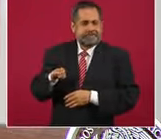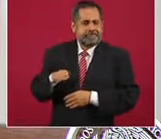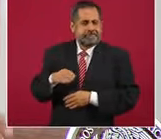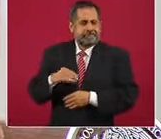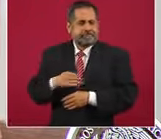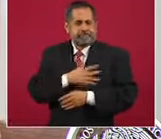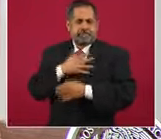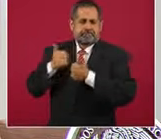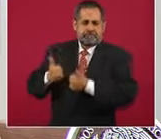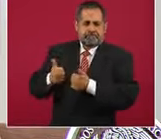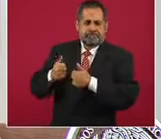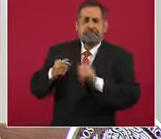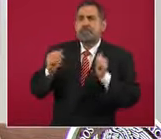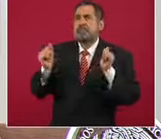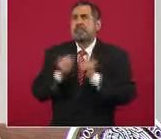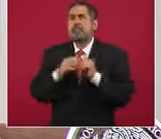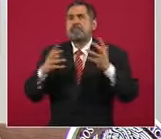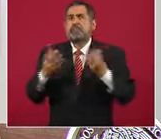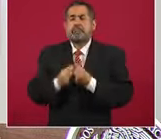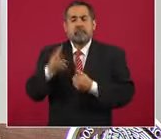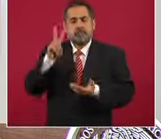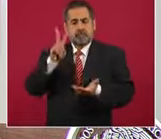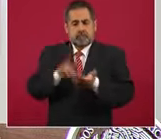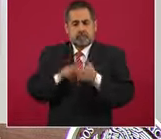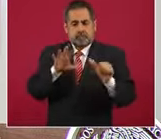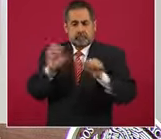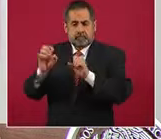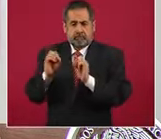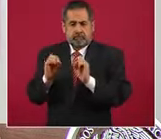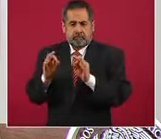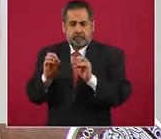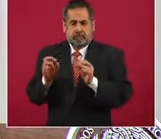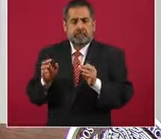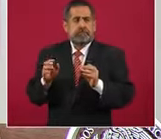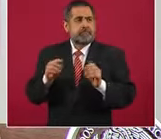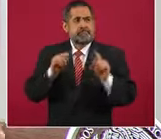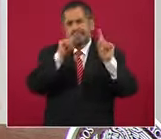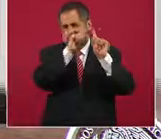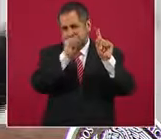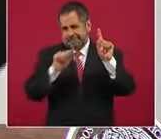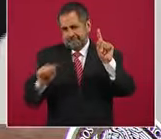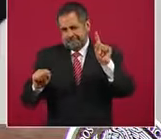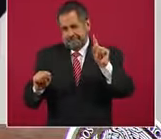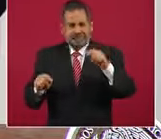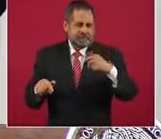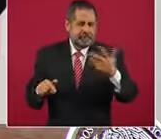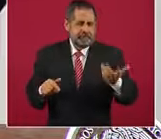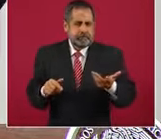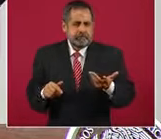contar con 2,600 sucursales. Entonces,